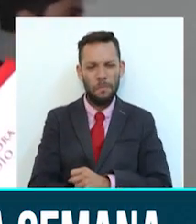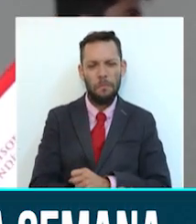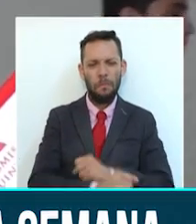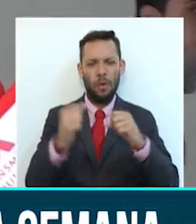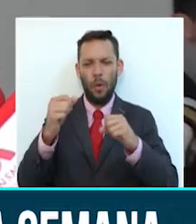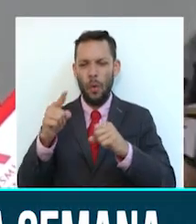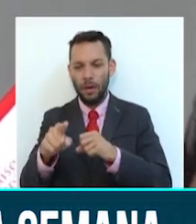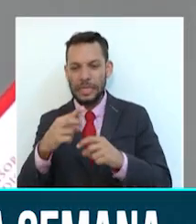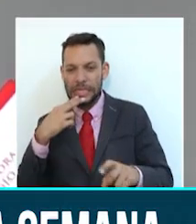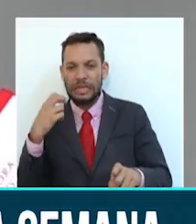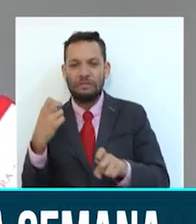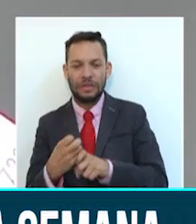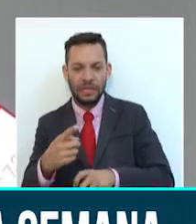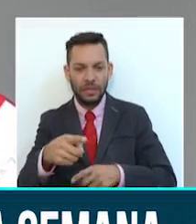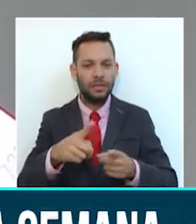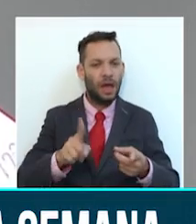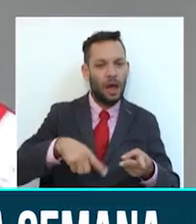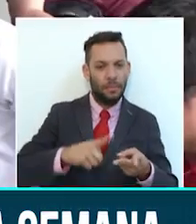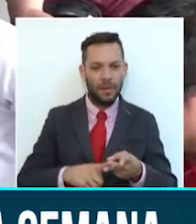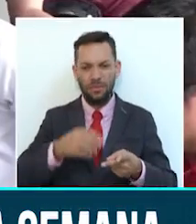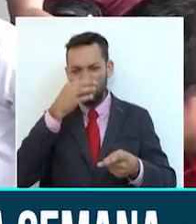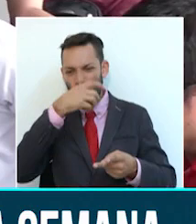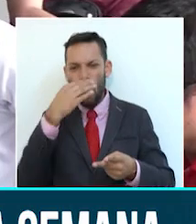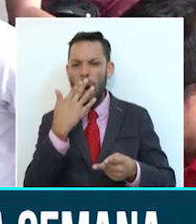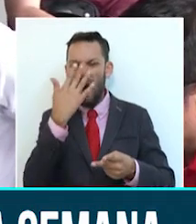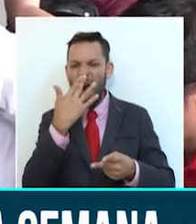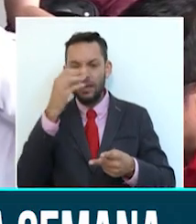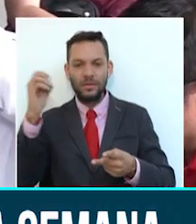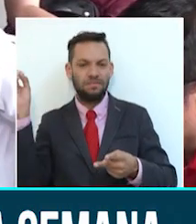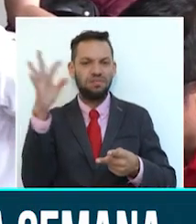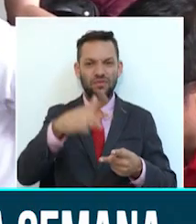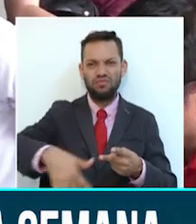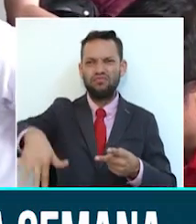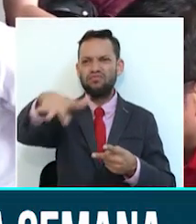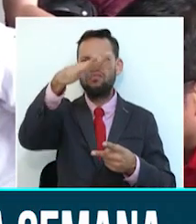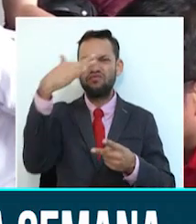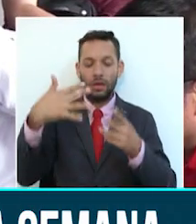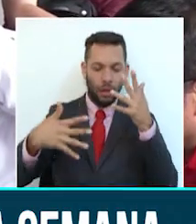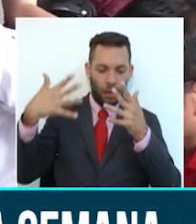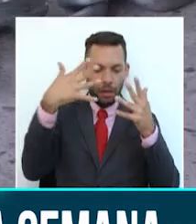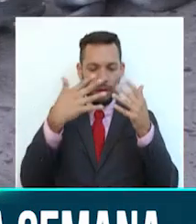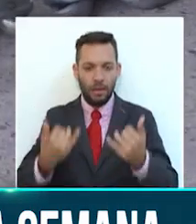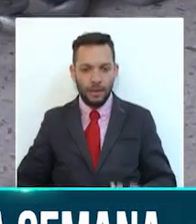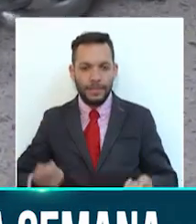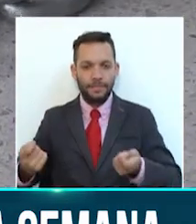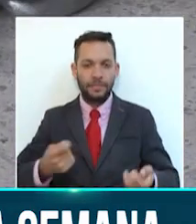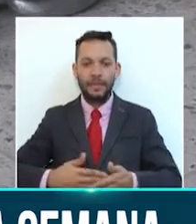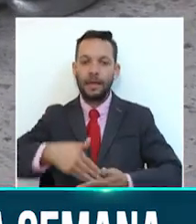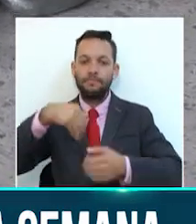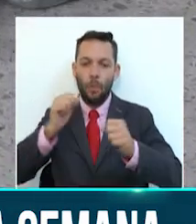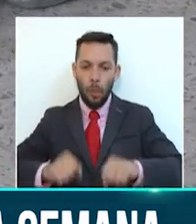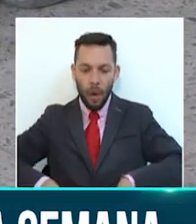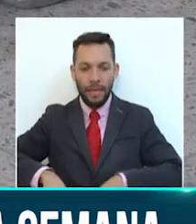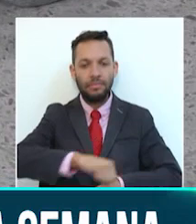mostramos y por contusiones con los gases. Con la denuncia, los estudiantes esperan que haya más garantías para manifestar